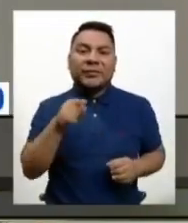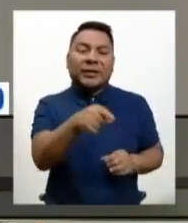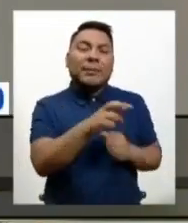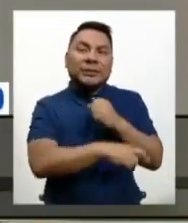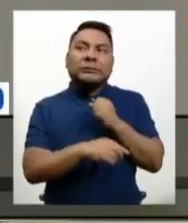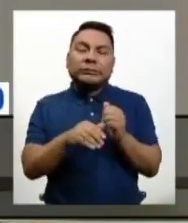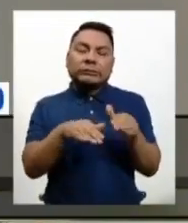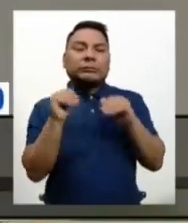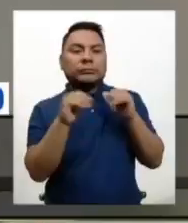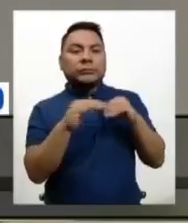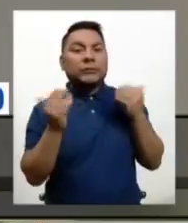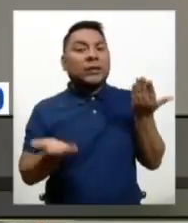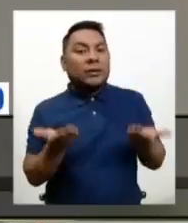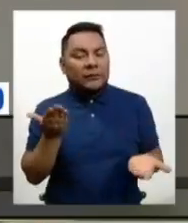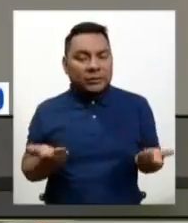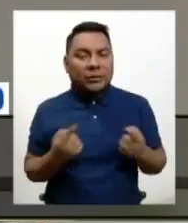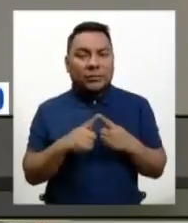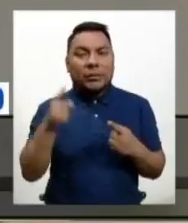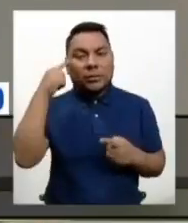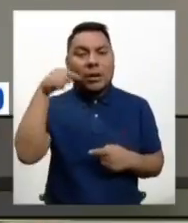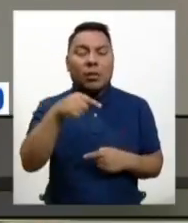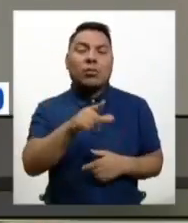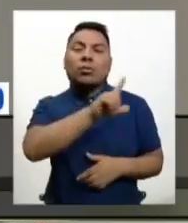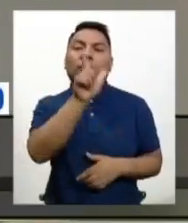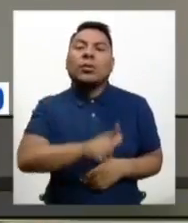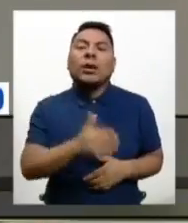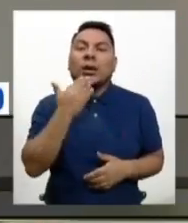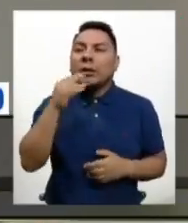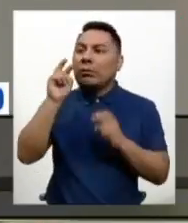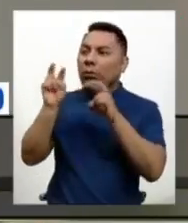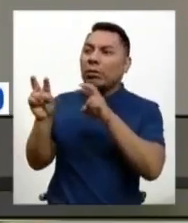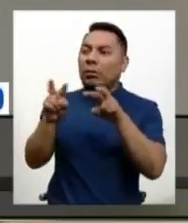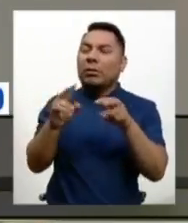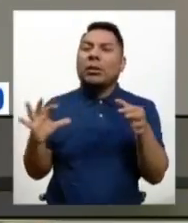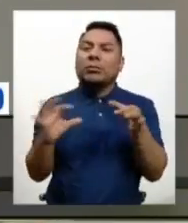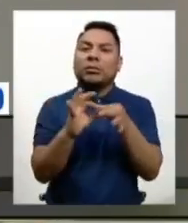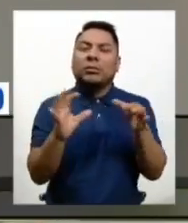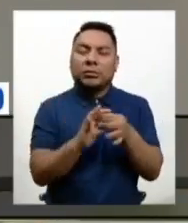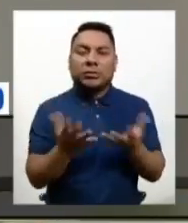pueden tener algún efecto, si no sobre Corea, sobre quienes hacen negocios con el régimen norcoreano.